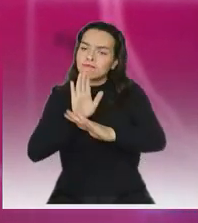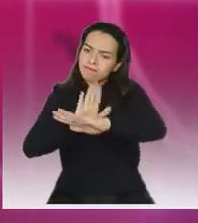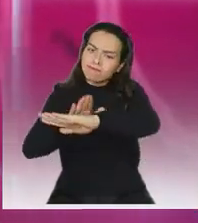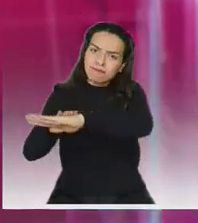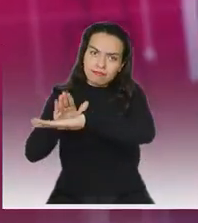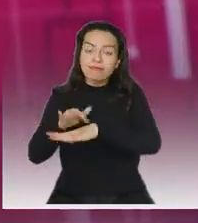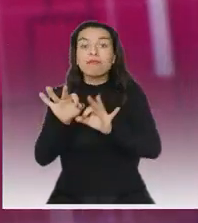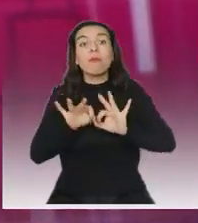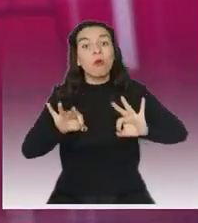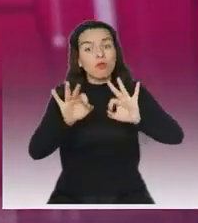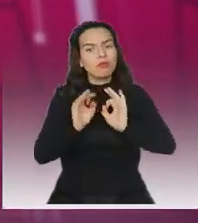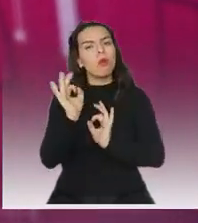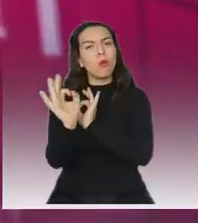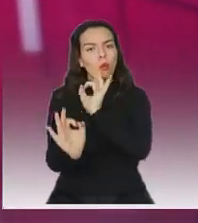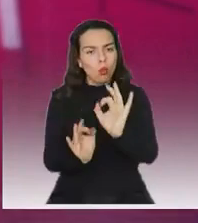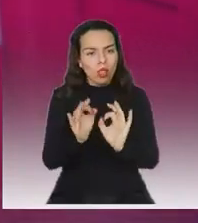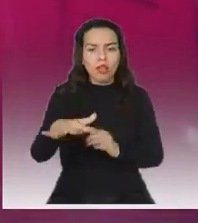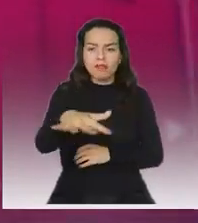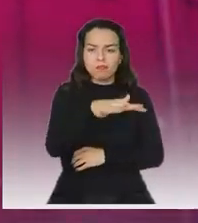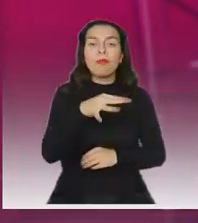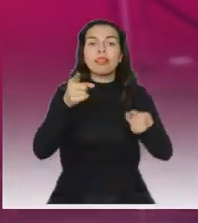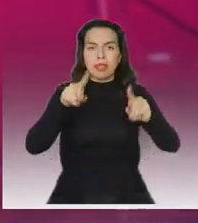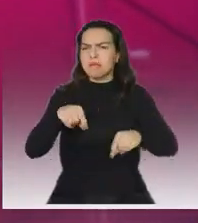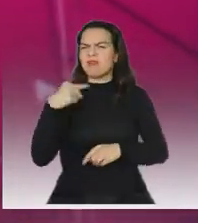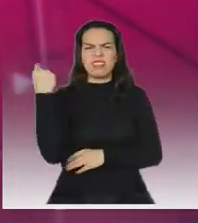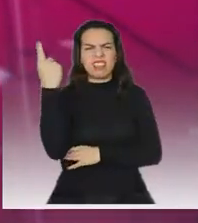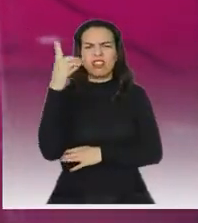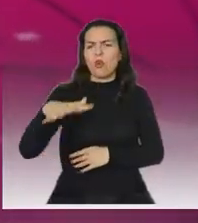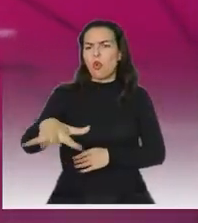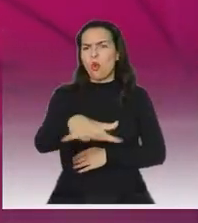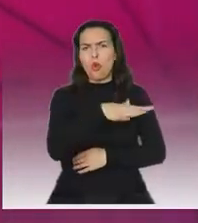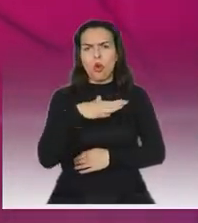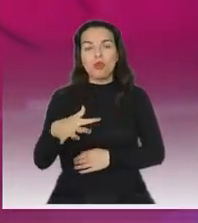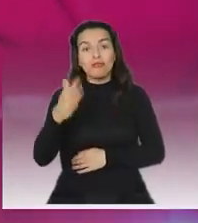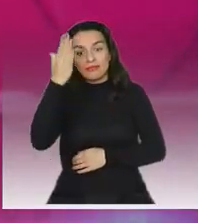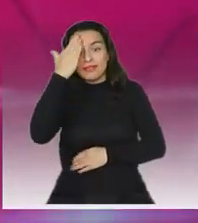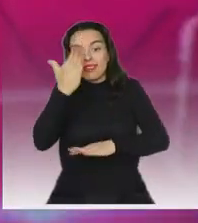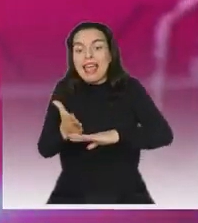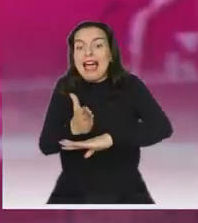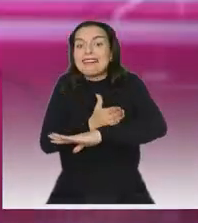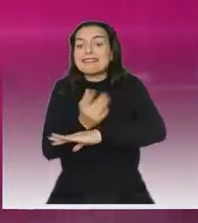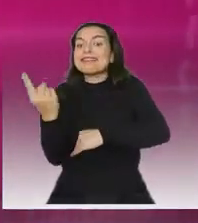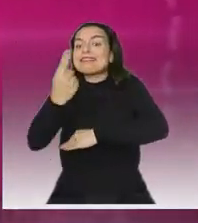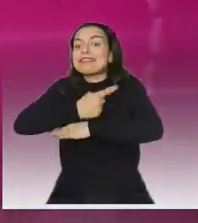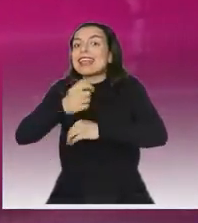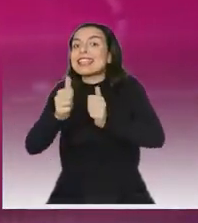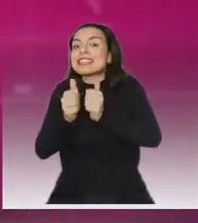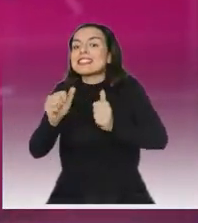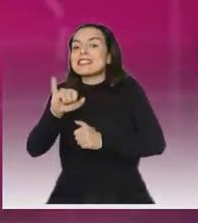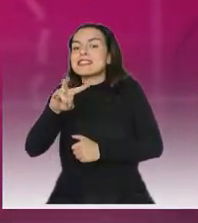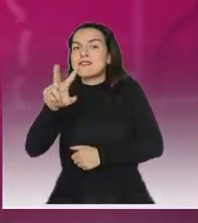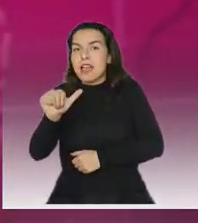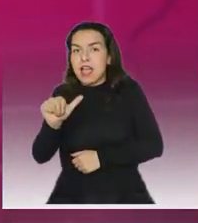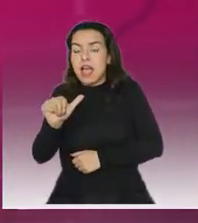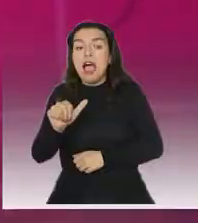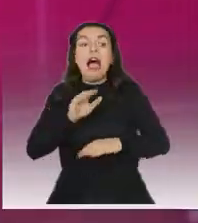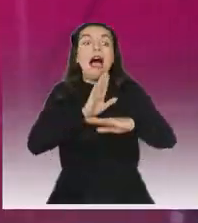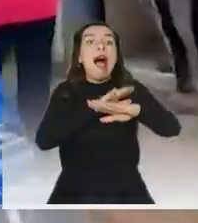como para el resto de los ciudadanos previo al día sin IVA y advirtió que no habrá toque de queda este fin de semana.